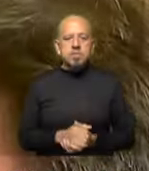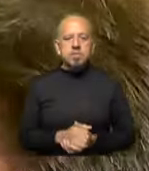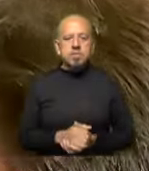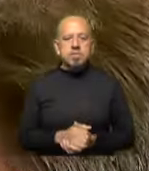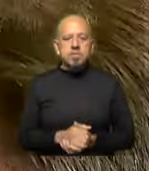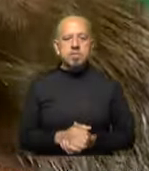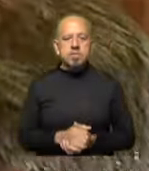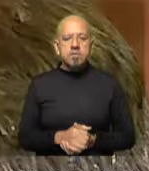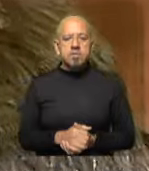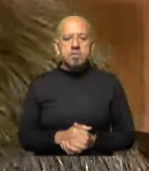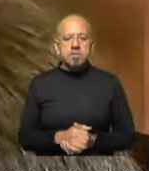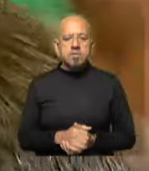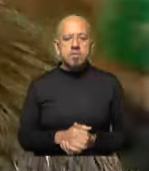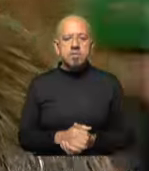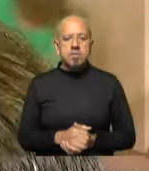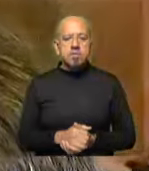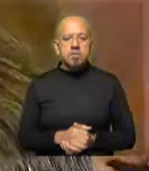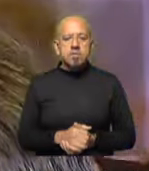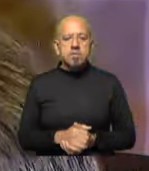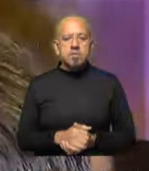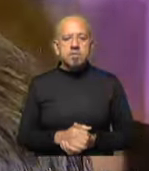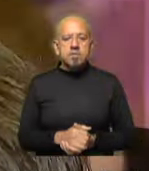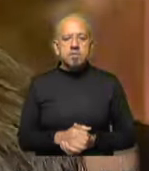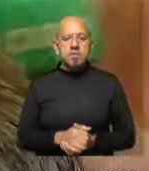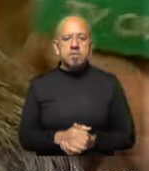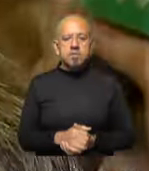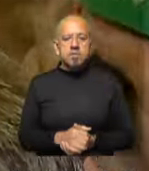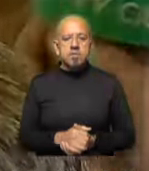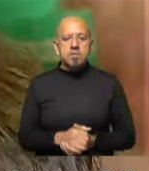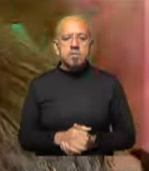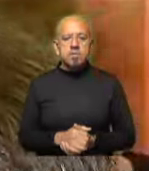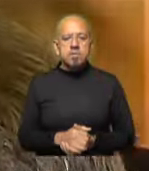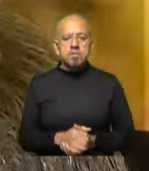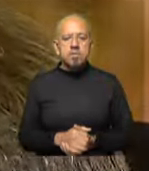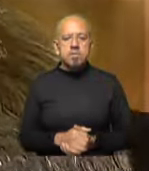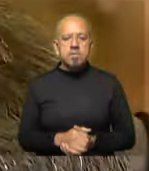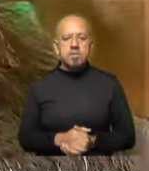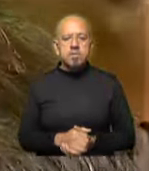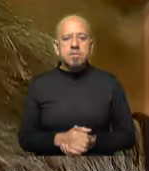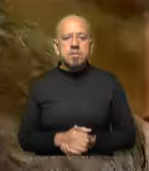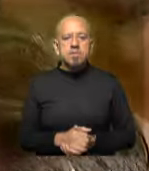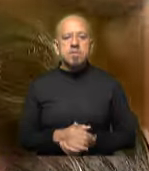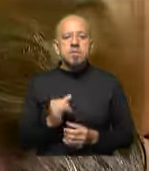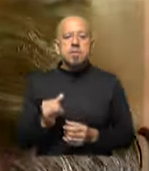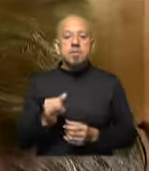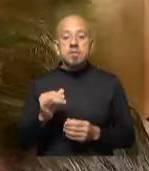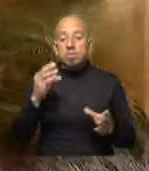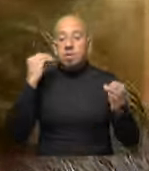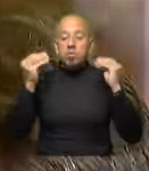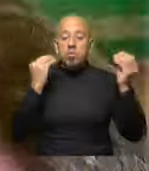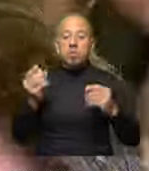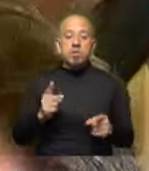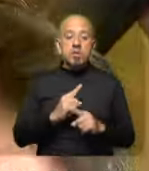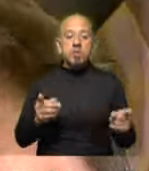a estar arriba del escenario yo eh Ah sí me preocuparía si así no